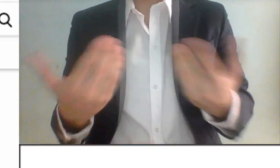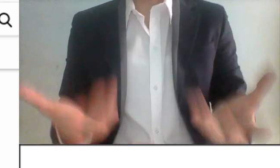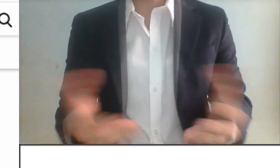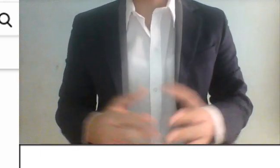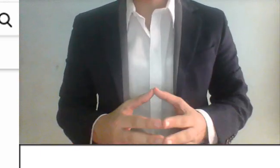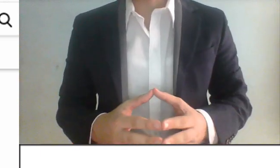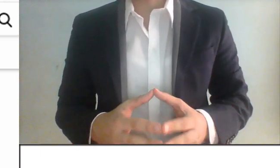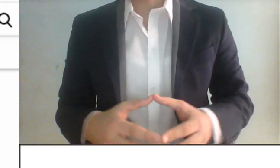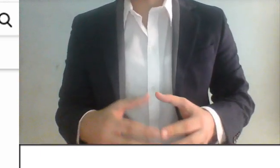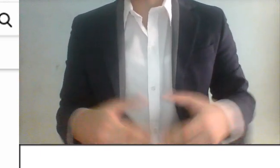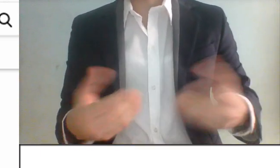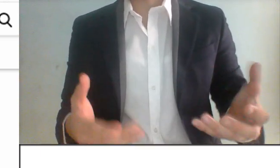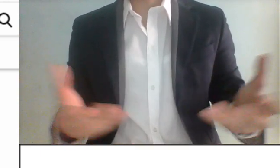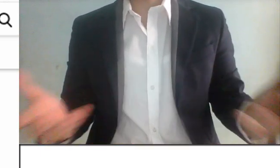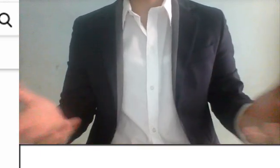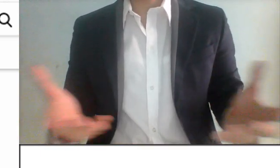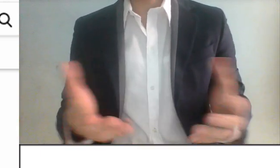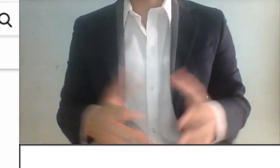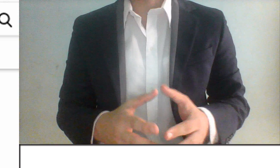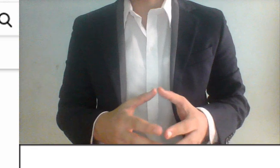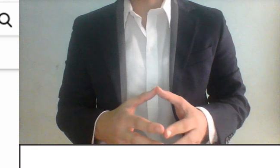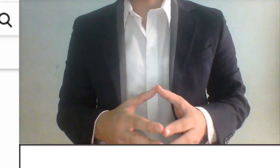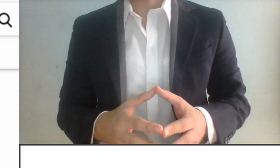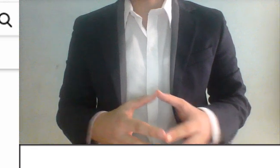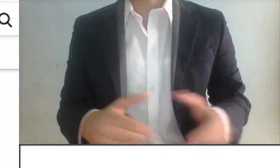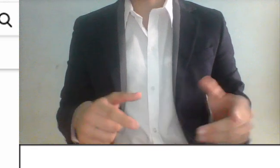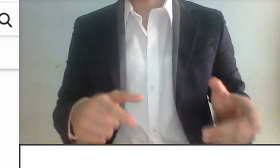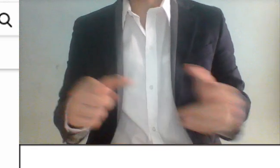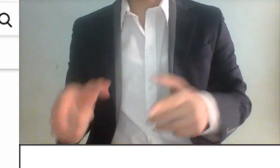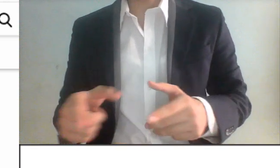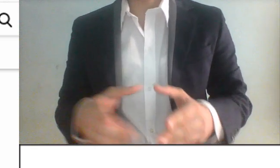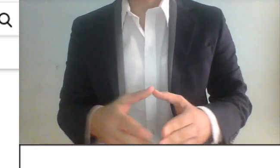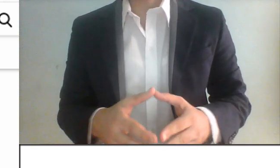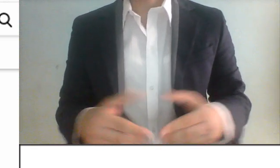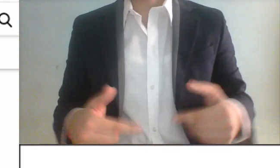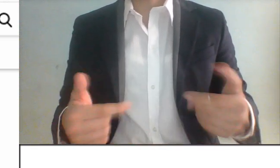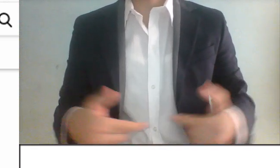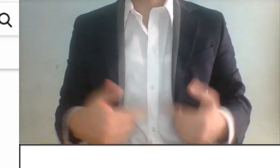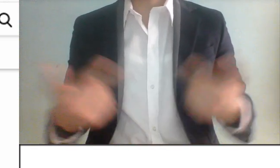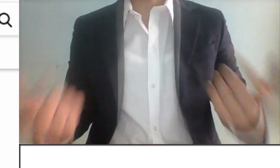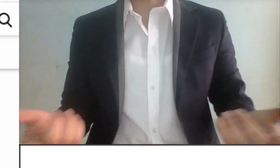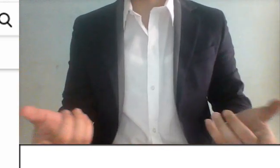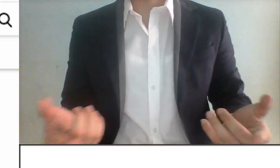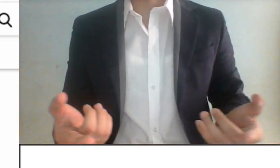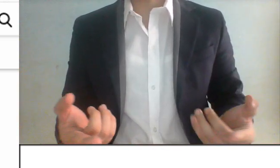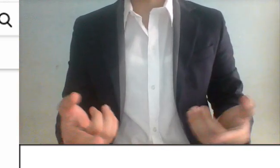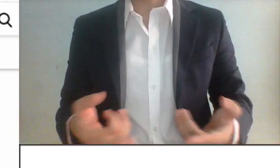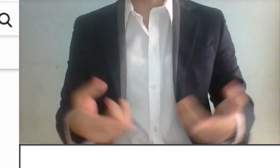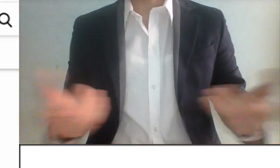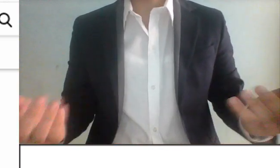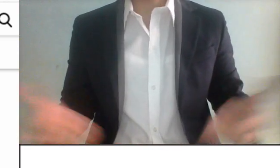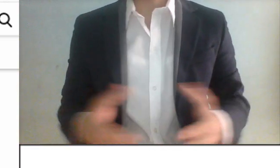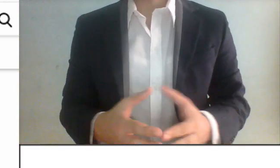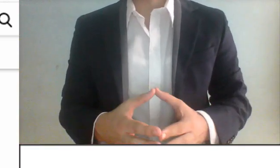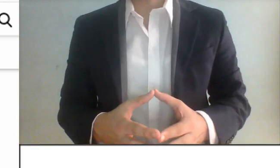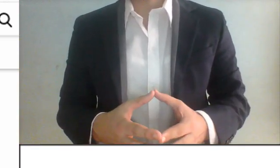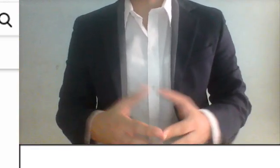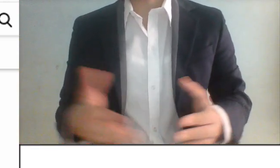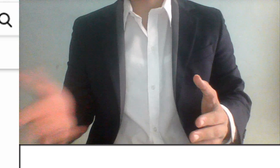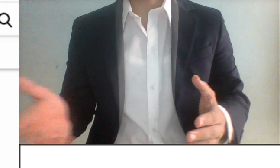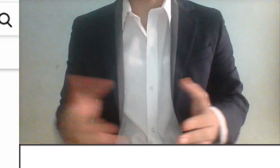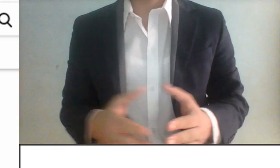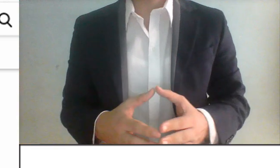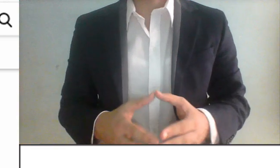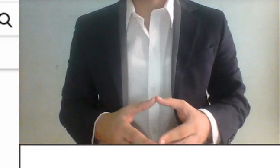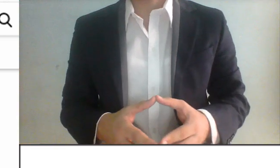prisión domiciliaria no es para quedarse en sus casas necesariamente es precisamente para retirarse del país y burlarse contra el dinero que